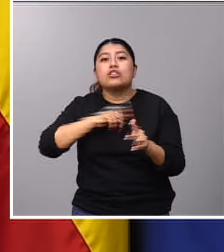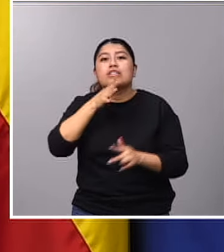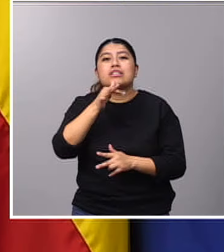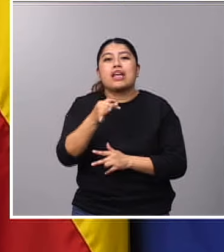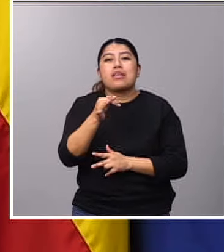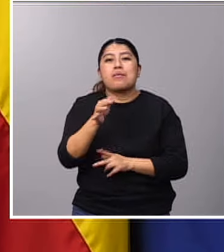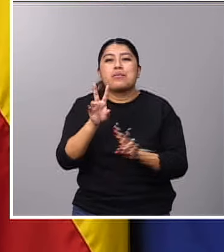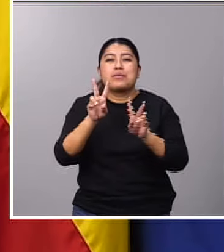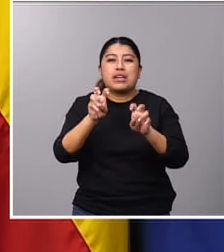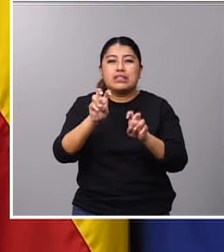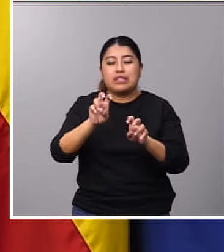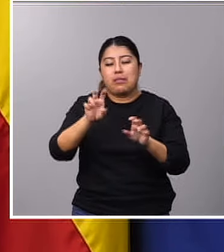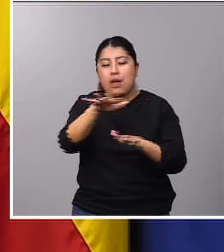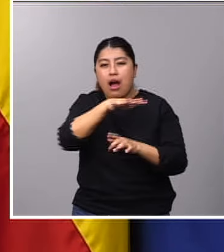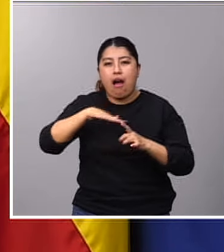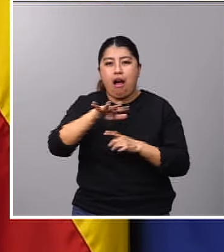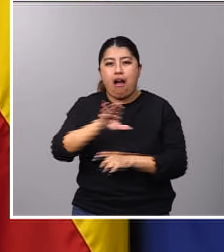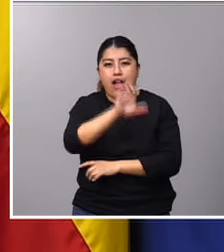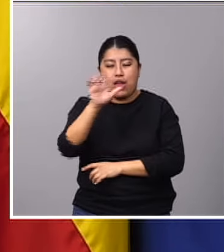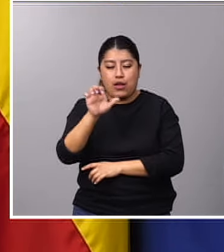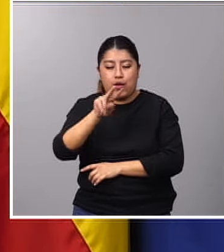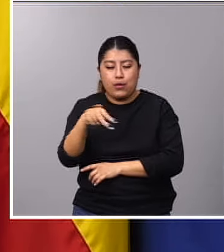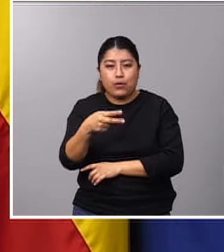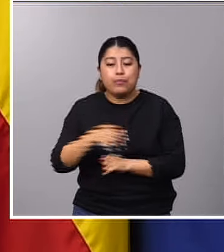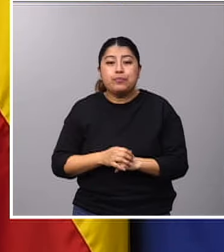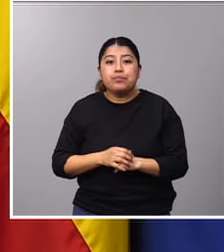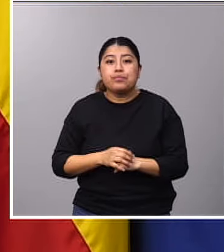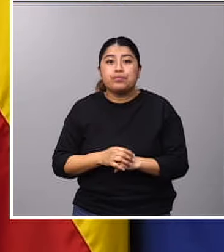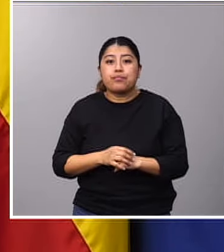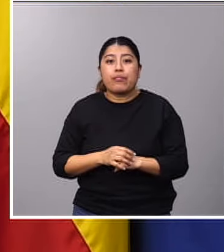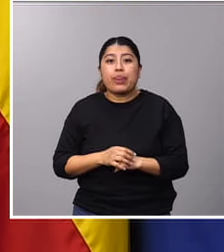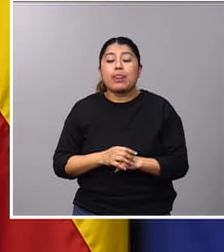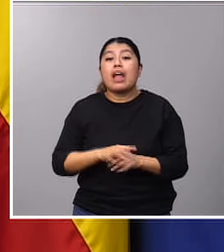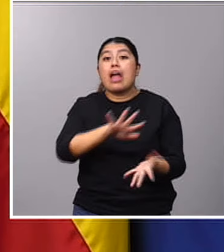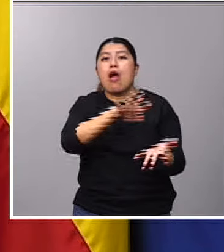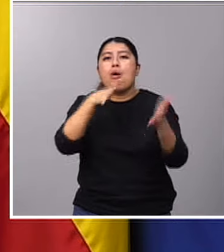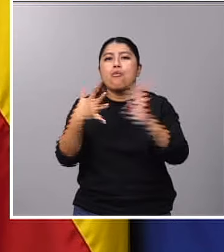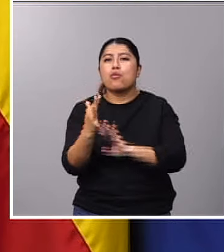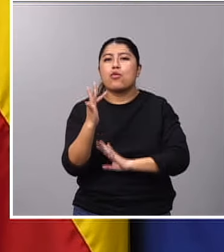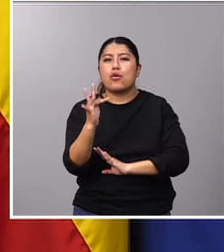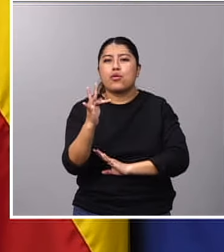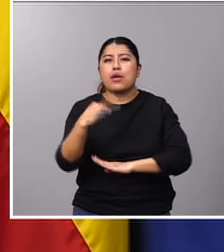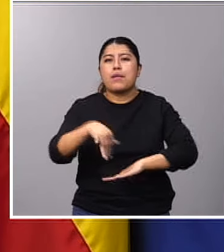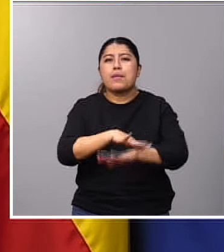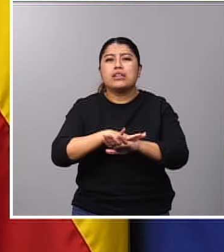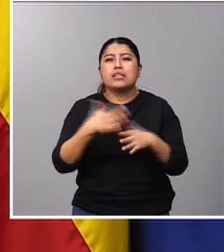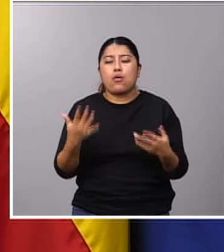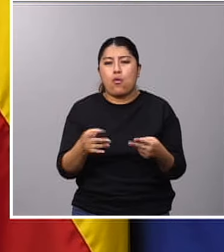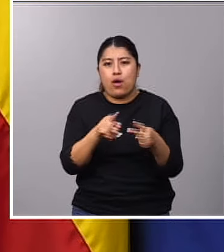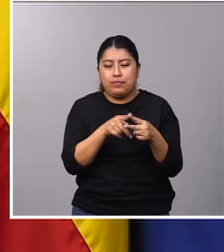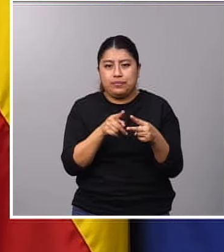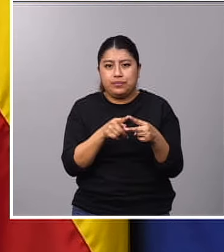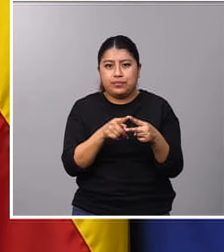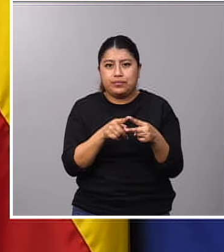promedio de la zona euro. Esta positiva evolución se basa o se ancla en dos vectores, por